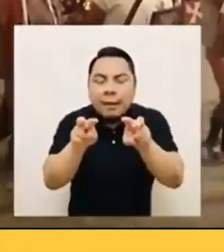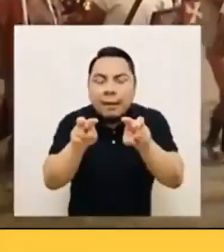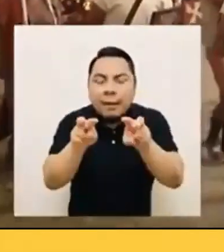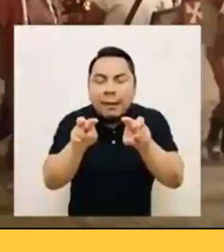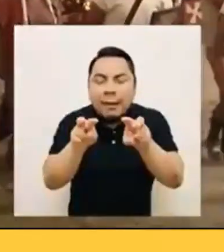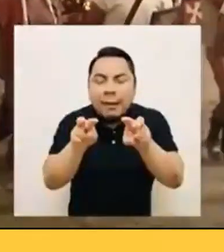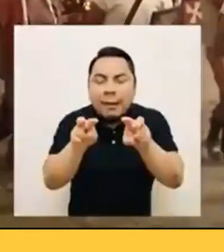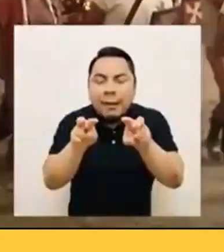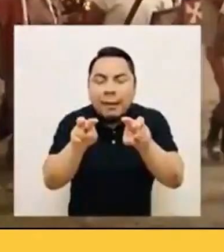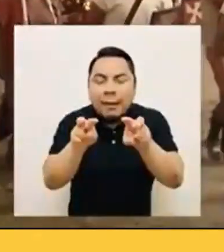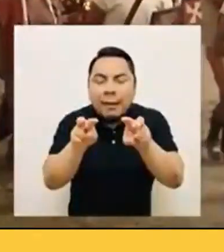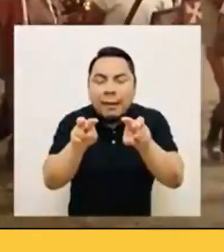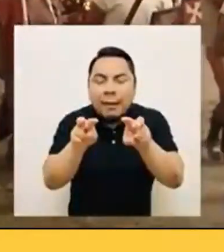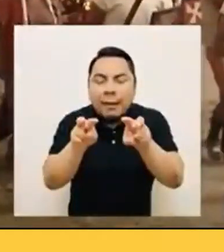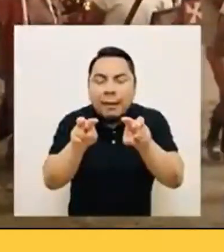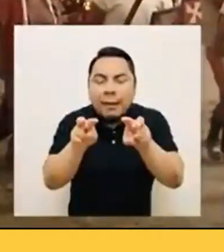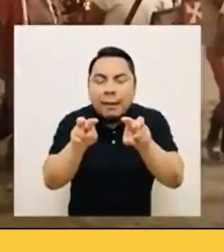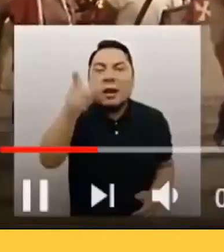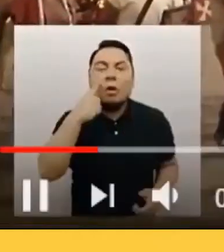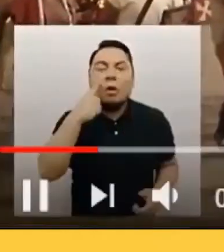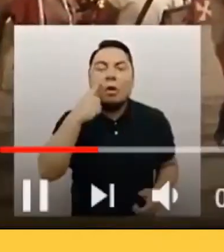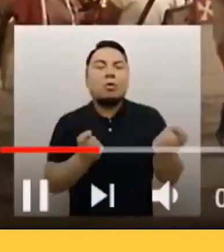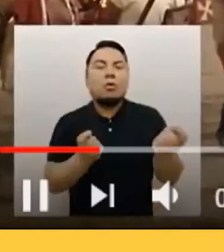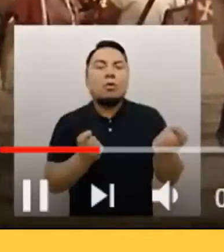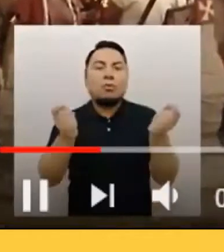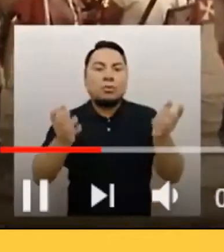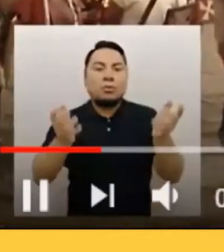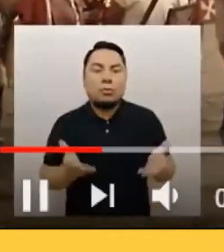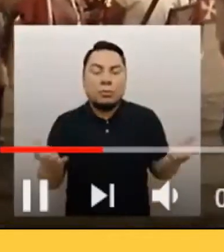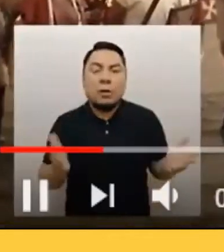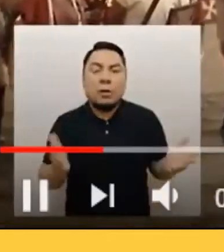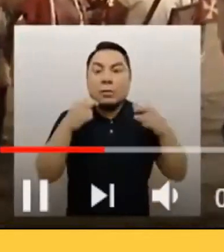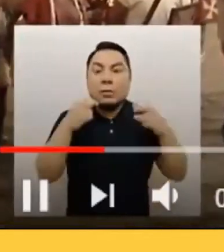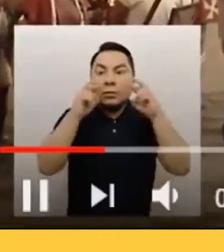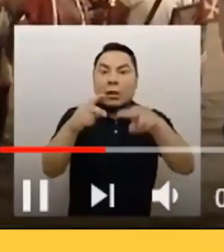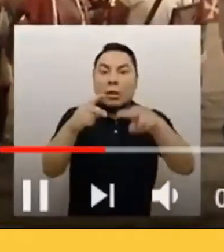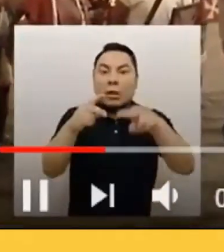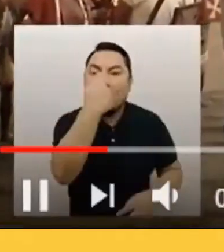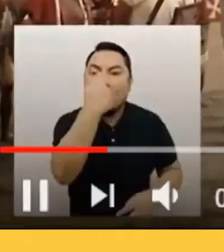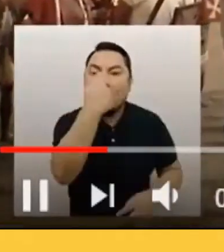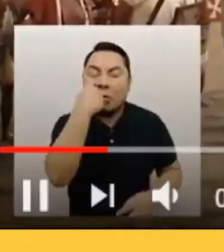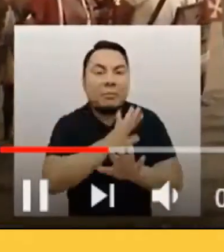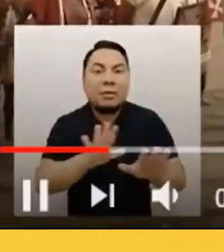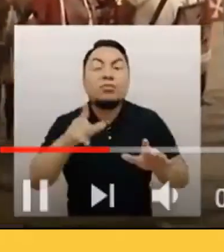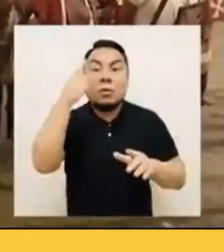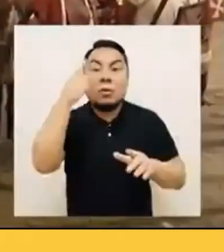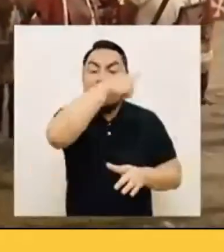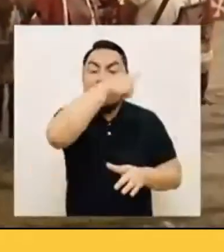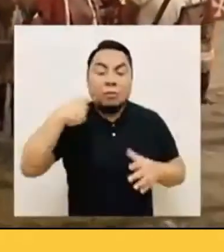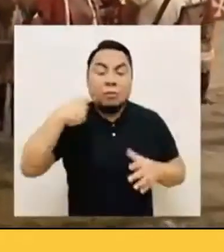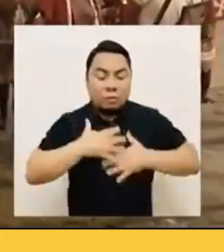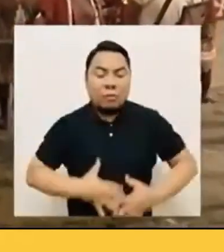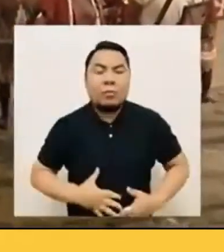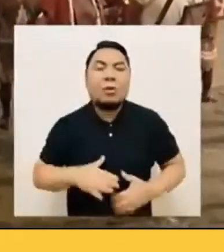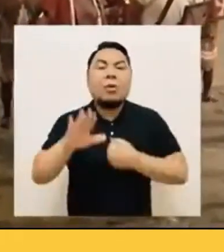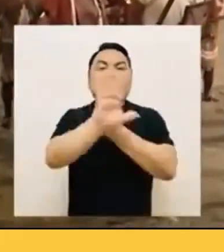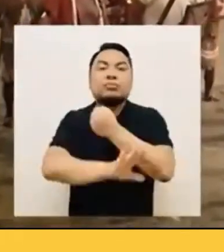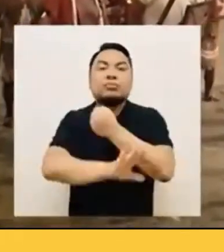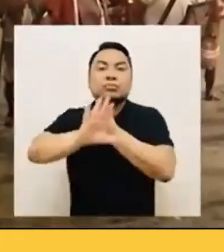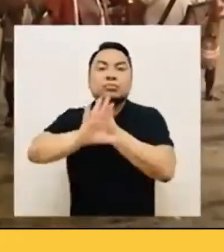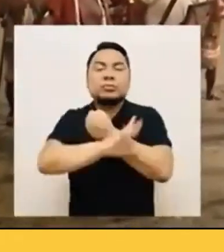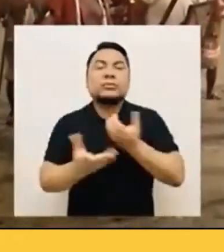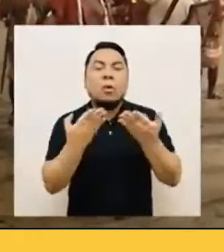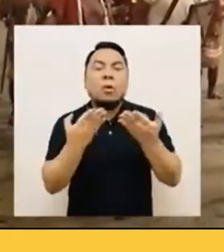detenimiento, que se trata de un gobernante, pero solo podemos verle los ojos, porque su rostro y su cuerpo